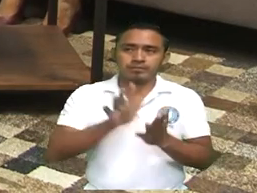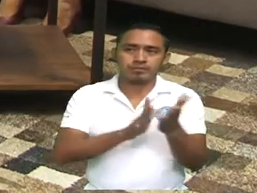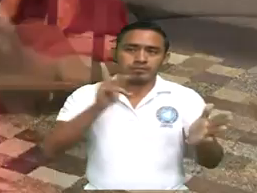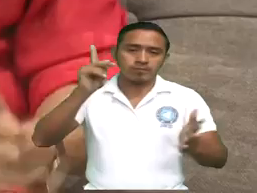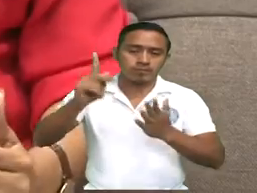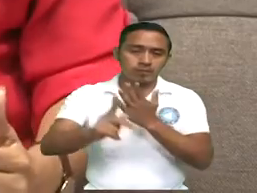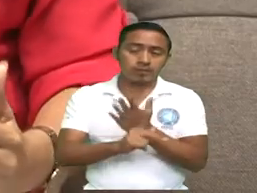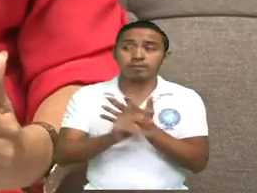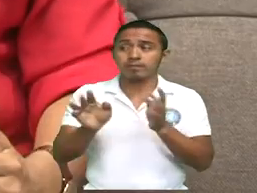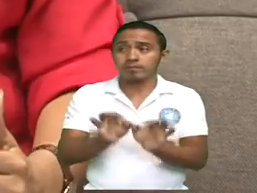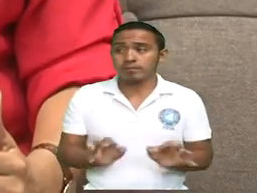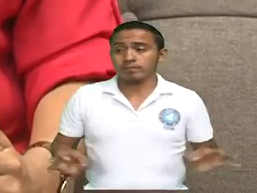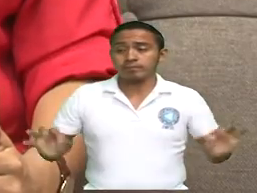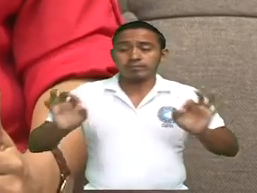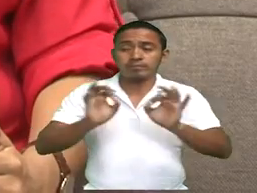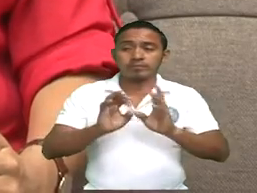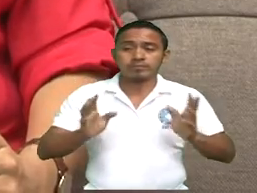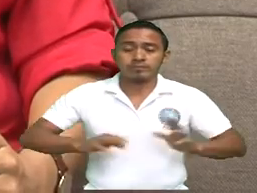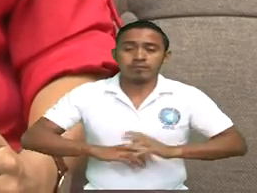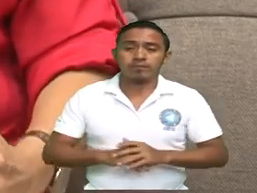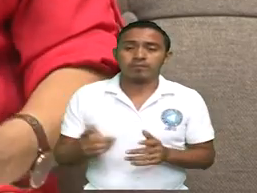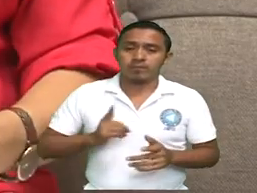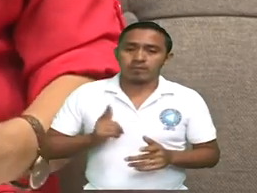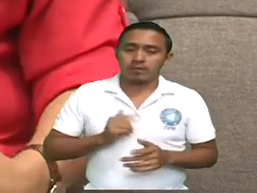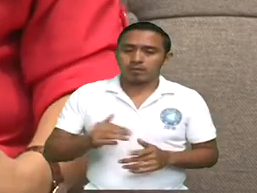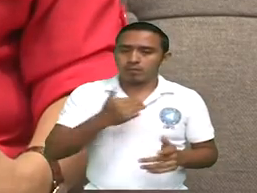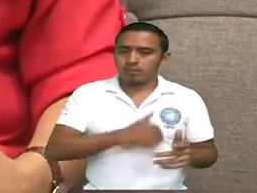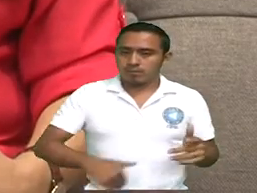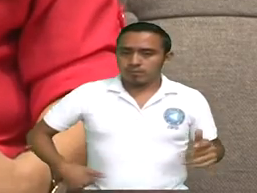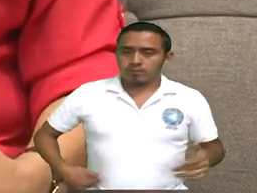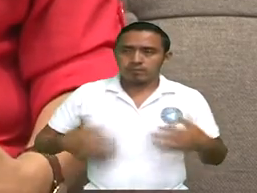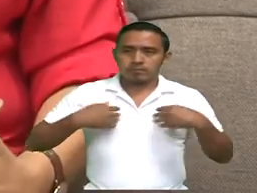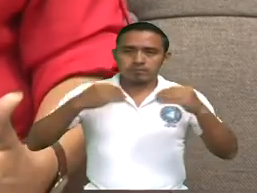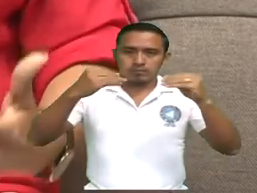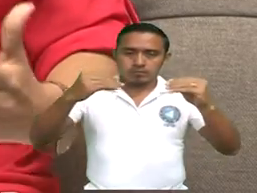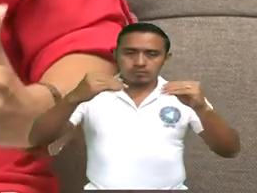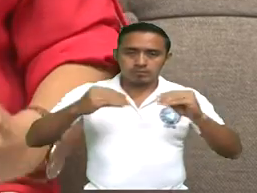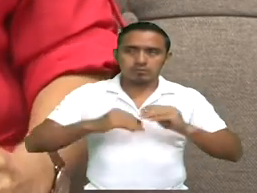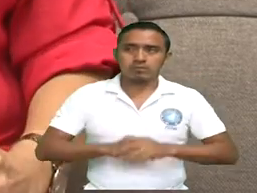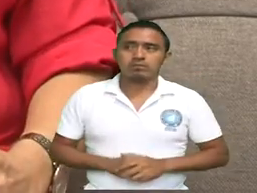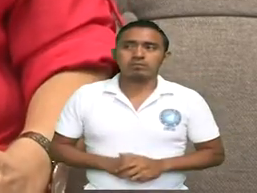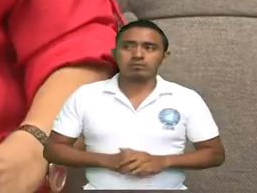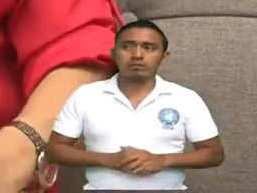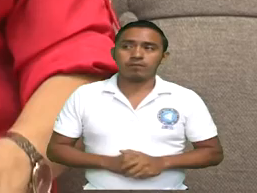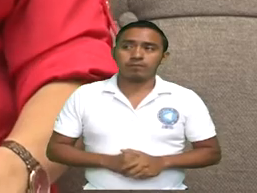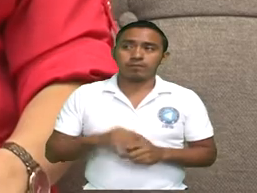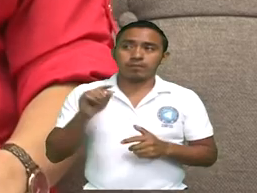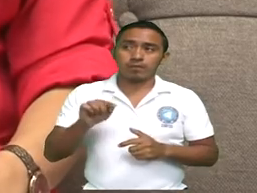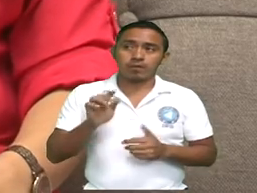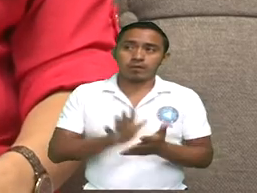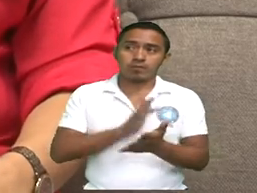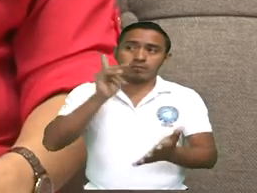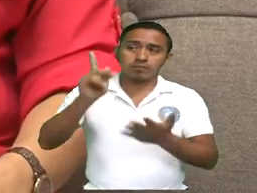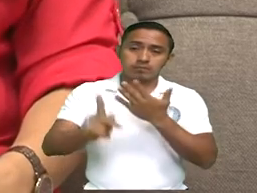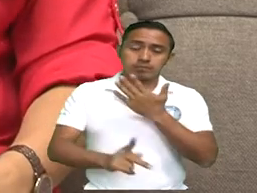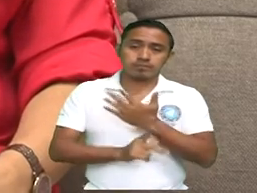programas importantísimos, sí, que tiene el Ministerio de Educación. Este programa